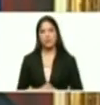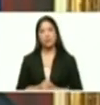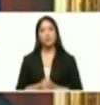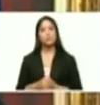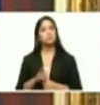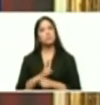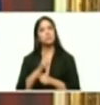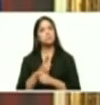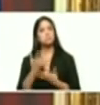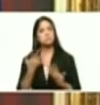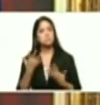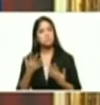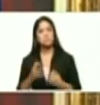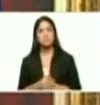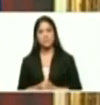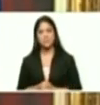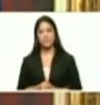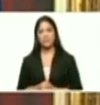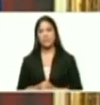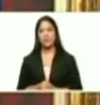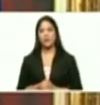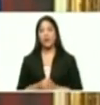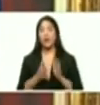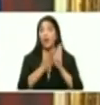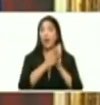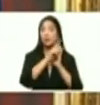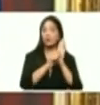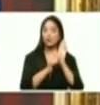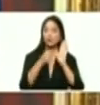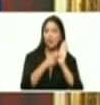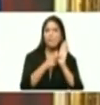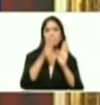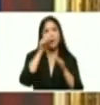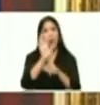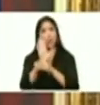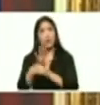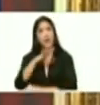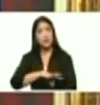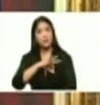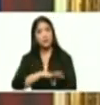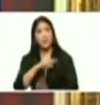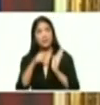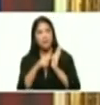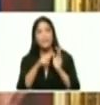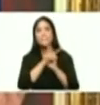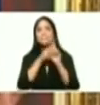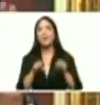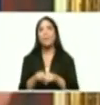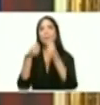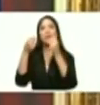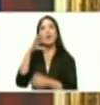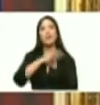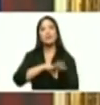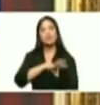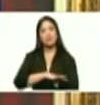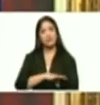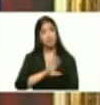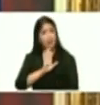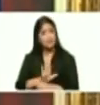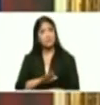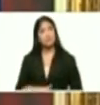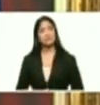utilizaban, los instrumentos, que la constitución, tiene para proteger, a la sociedad, para violar a la sociedad, es así,